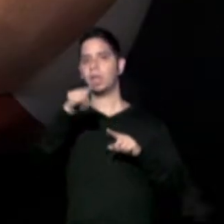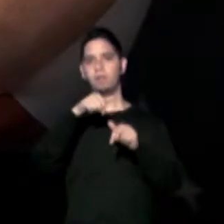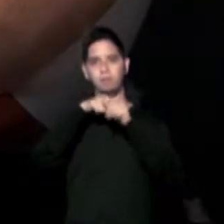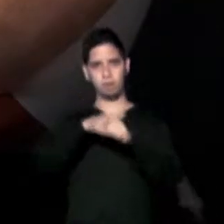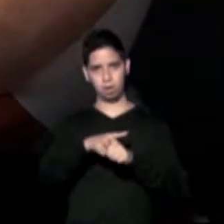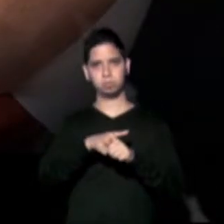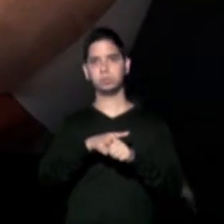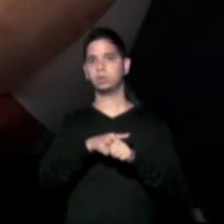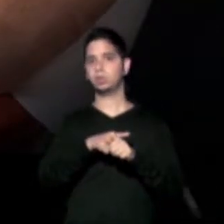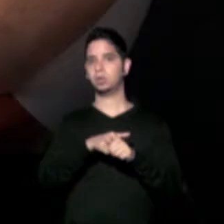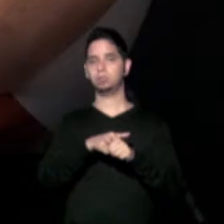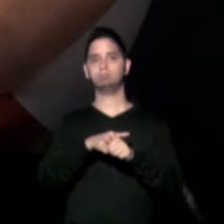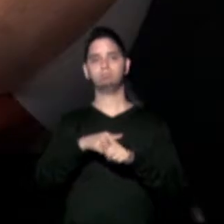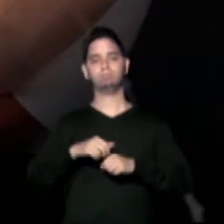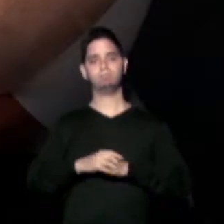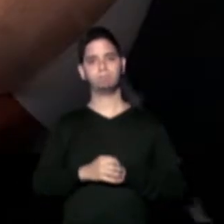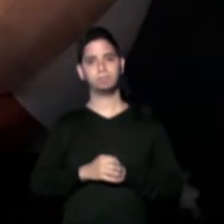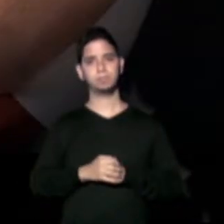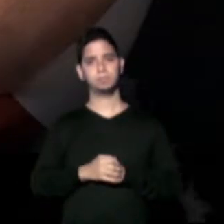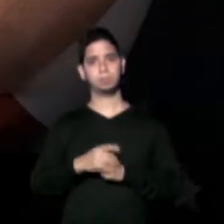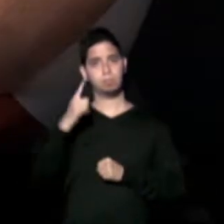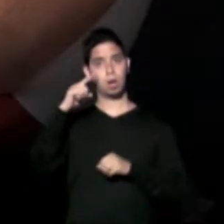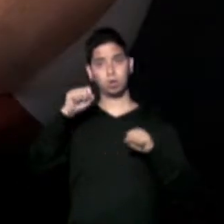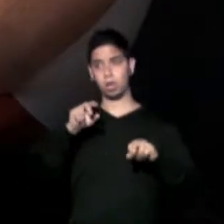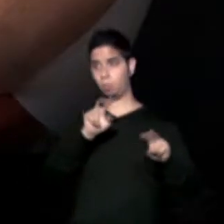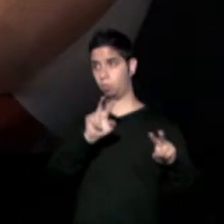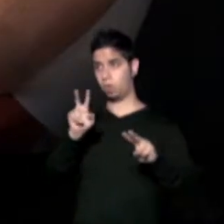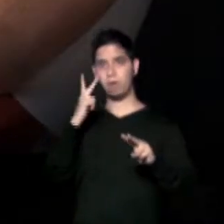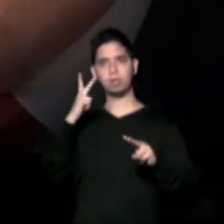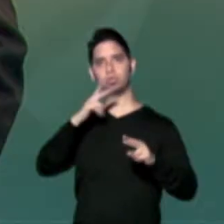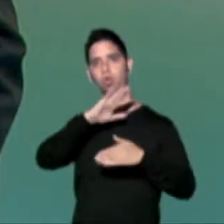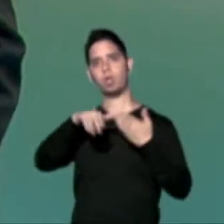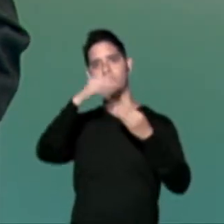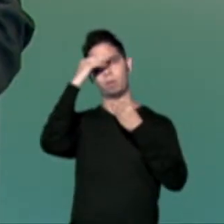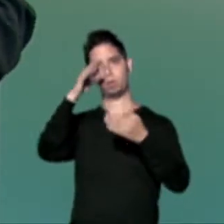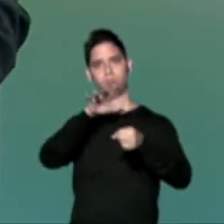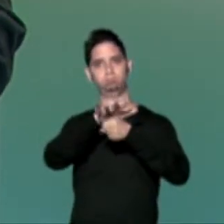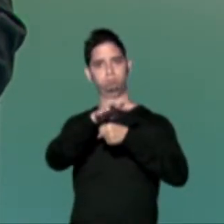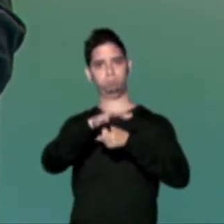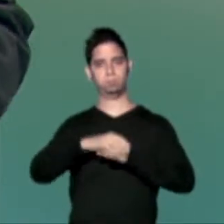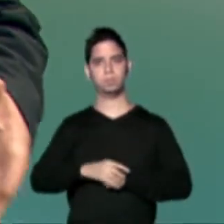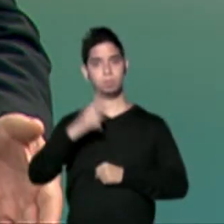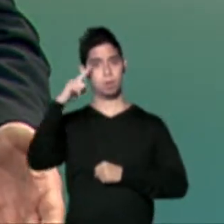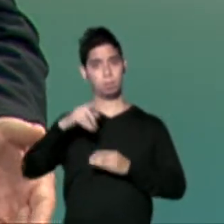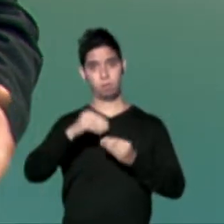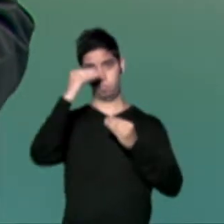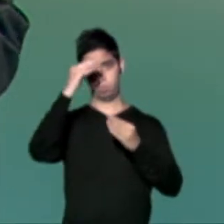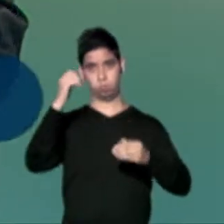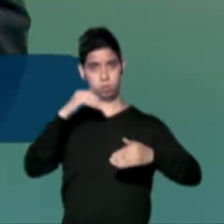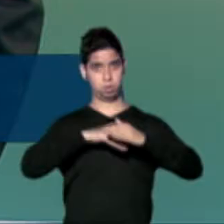como en todas nuestras plataformas para la cobertura más completa. Para ver estas y otras